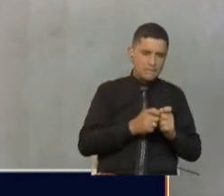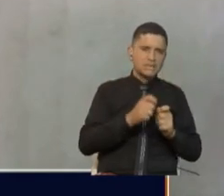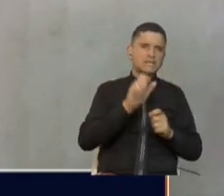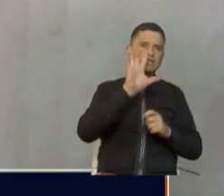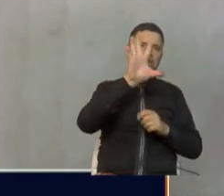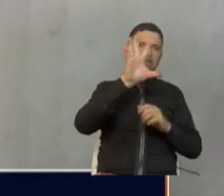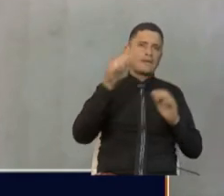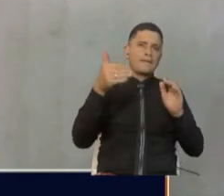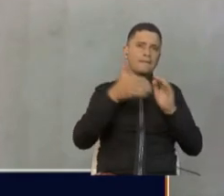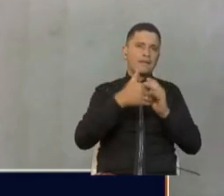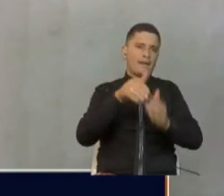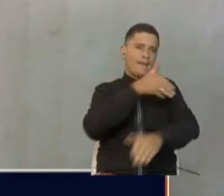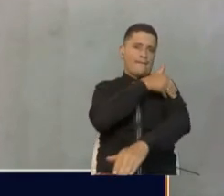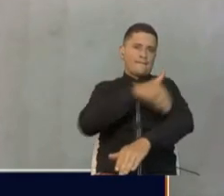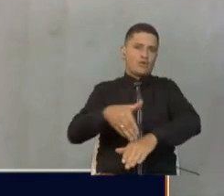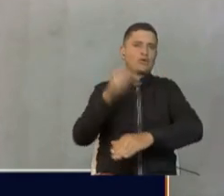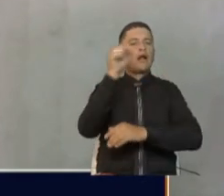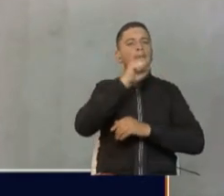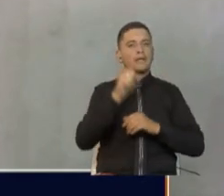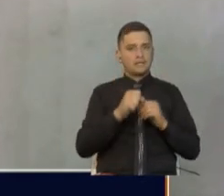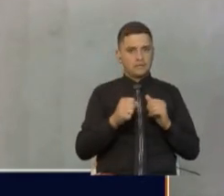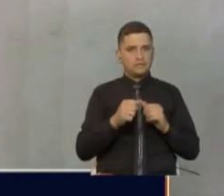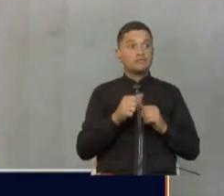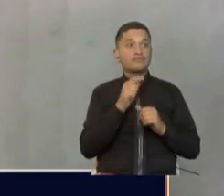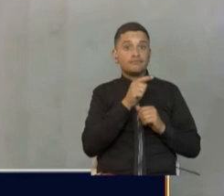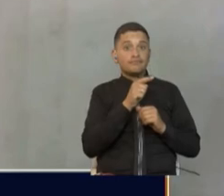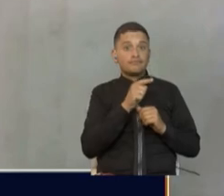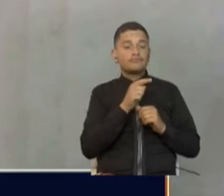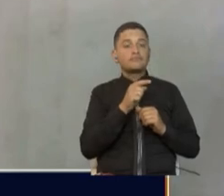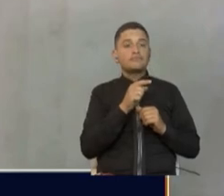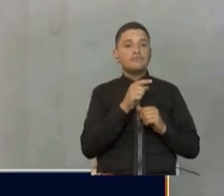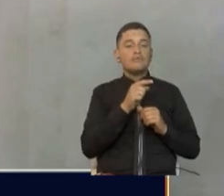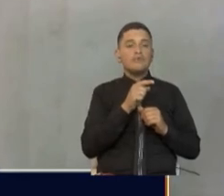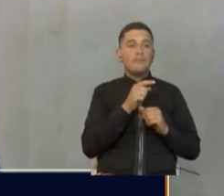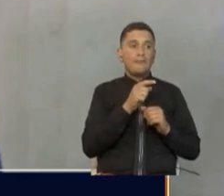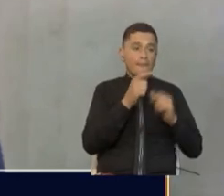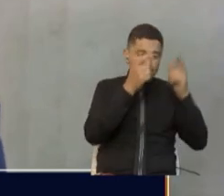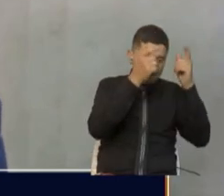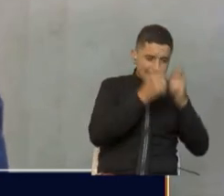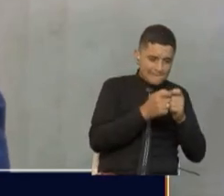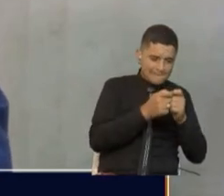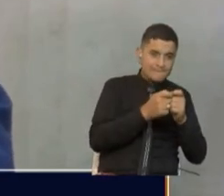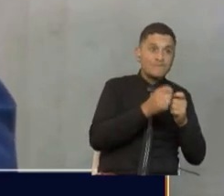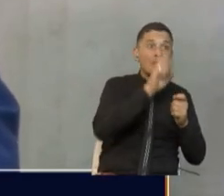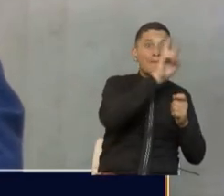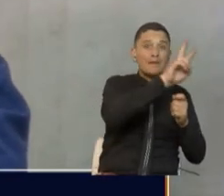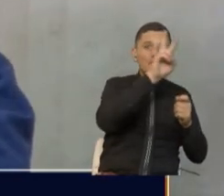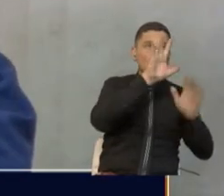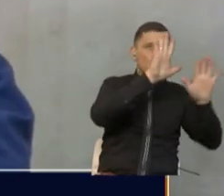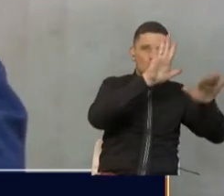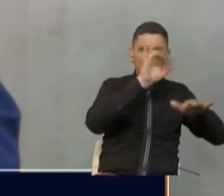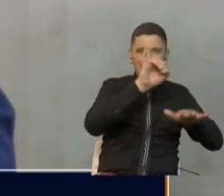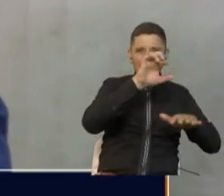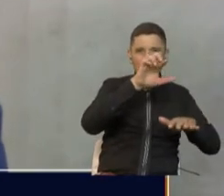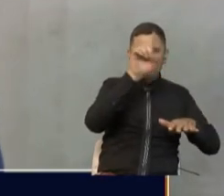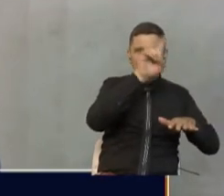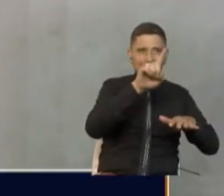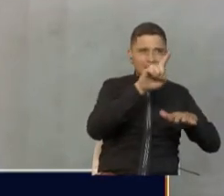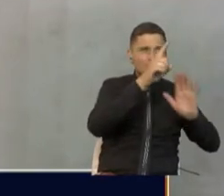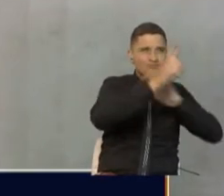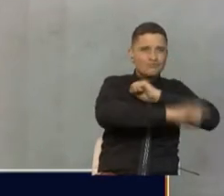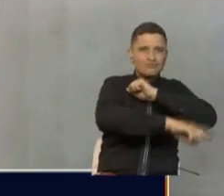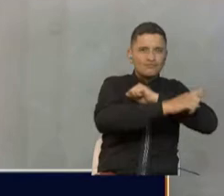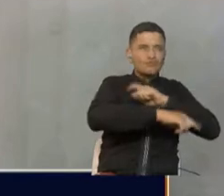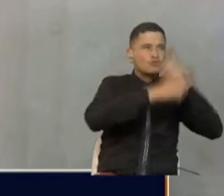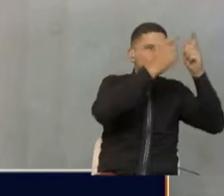5 mil millones de pesos. De ellas, las 22 sanciones a las IPS